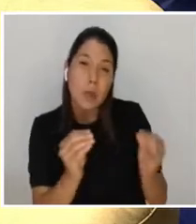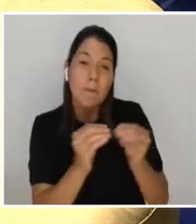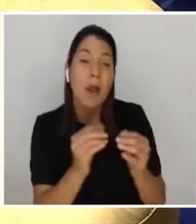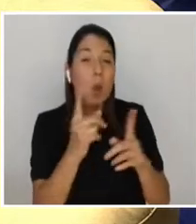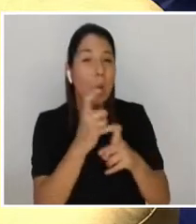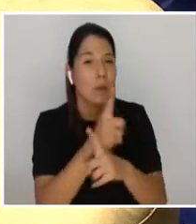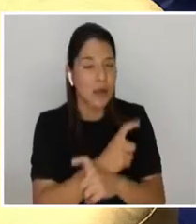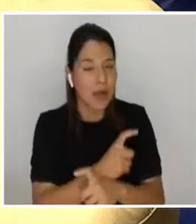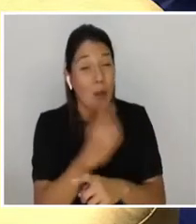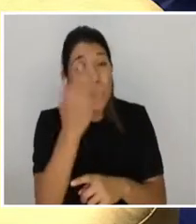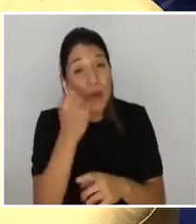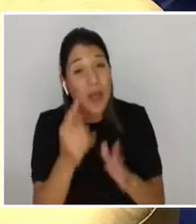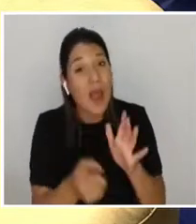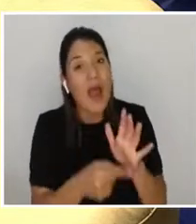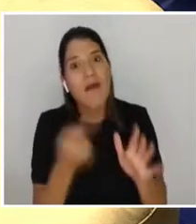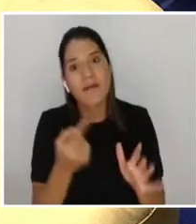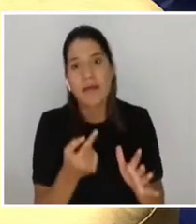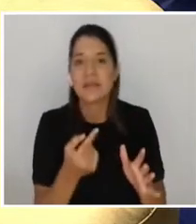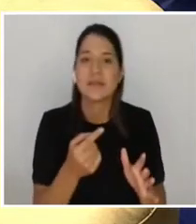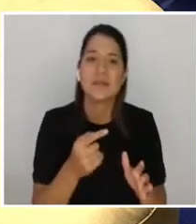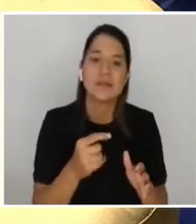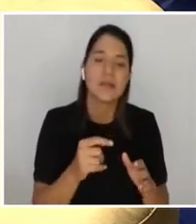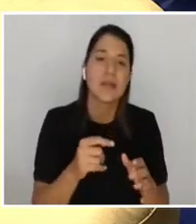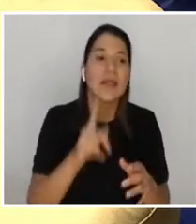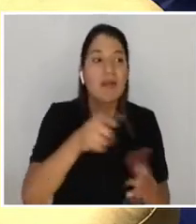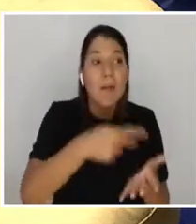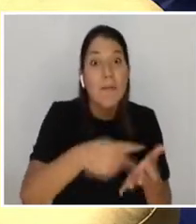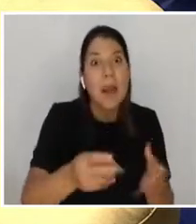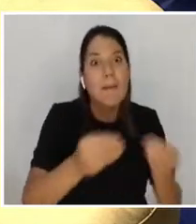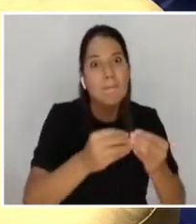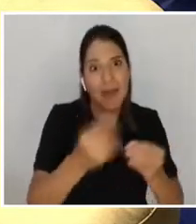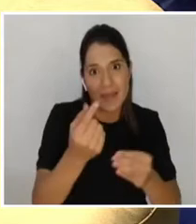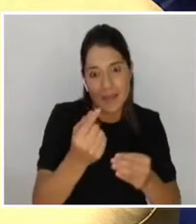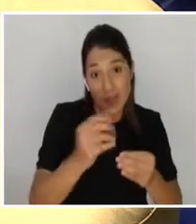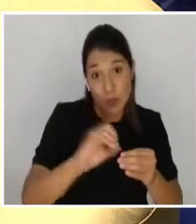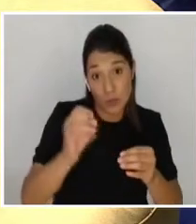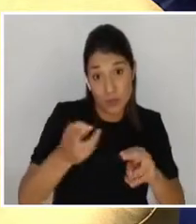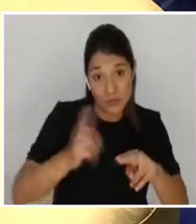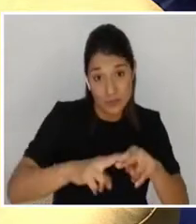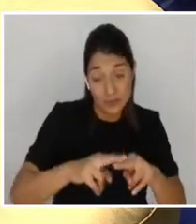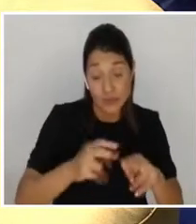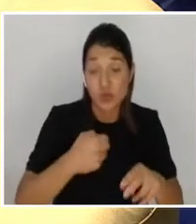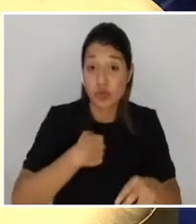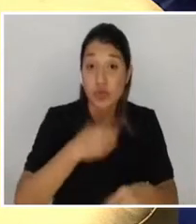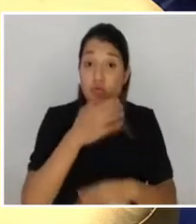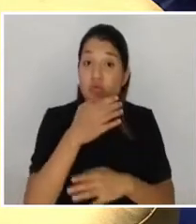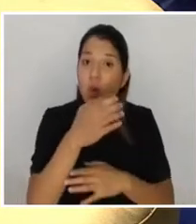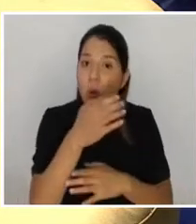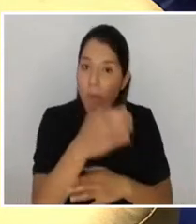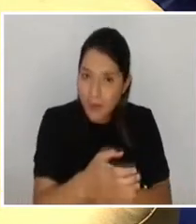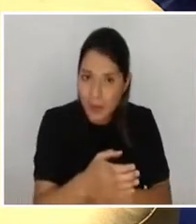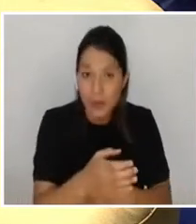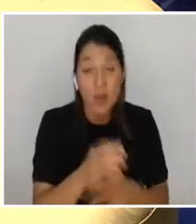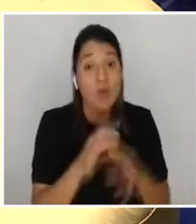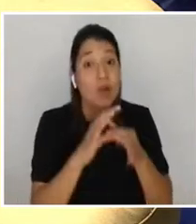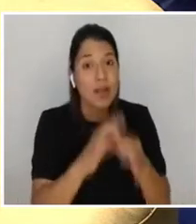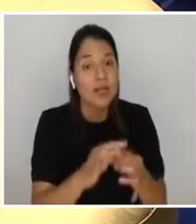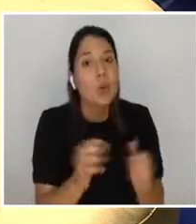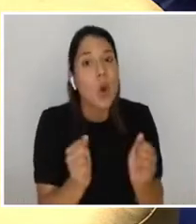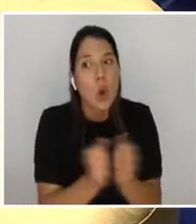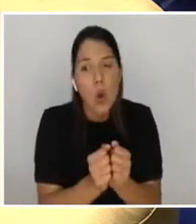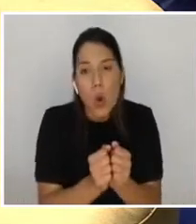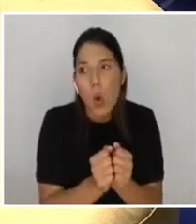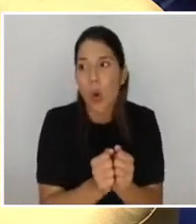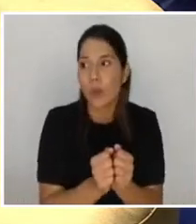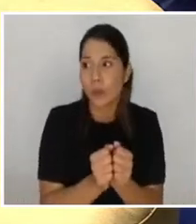veces vienen intereses y demás. Entonces, yo lo que recomiendo es, más que todo, con respecto a los pasivos, empezar a venderlos para